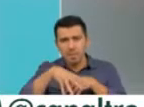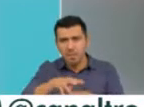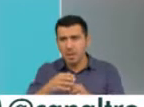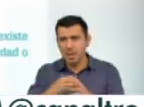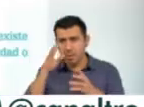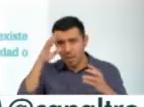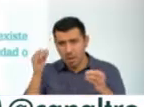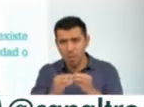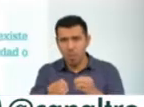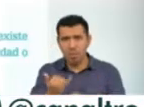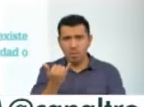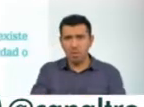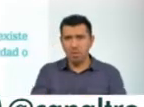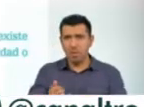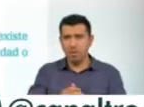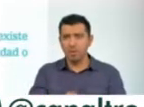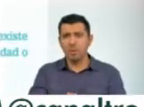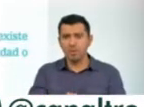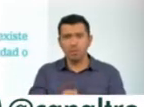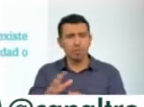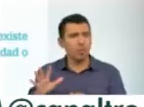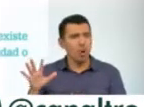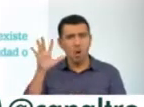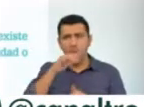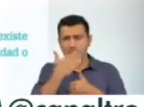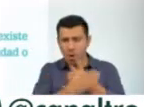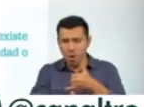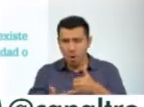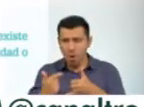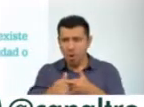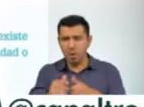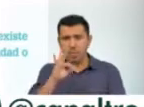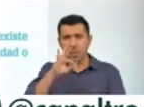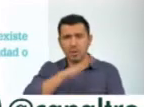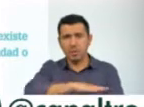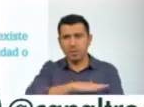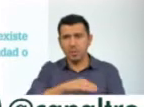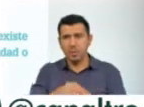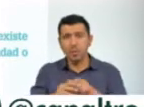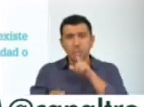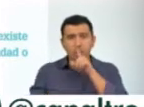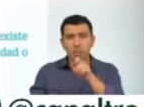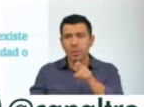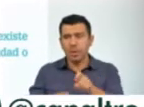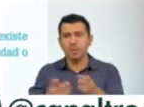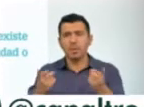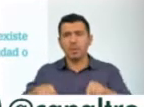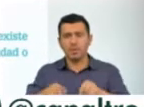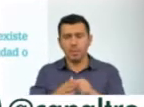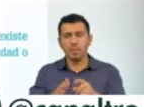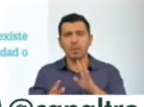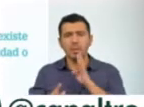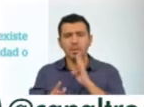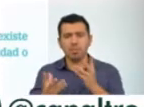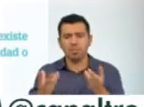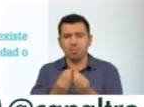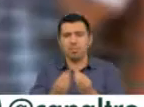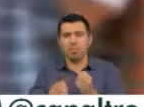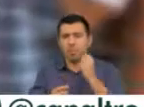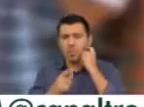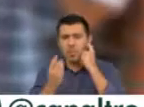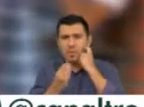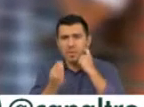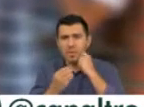convocadas para todo el país a las 3 de la tarde se ha citado en bucaramanga Y pues lo que ellos han dicho es que se